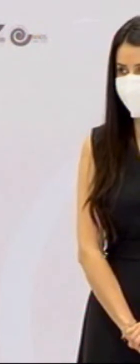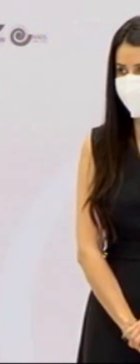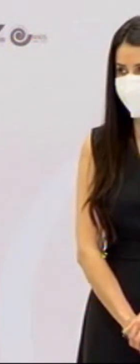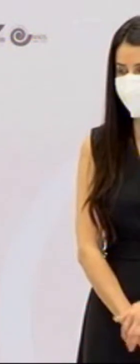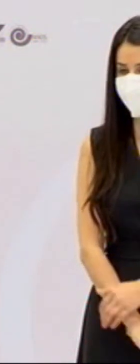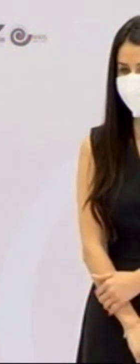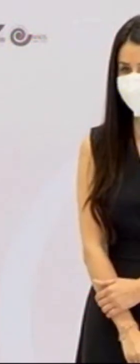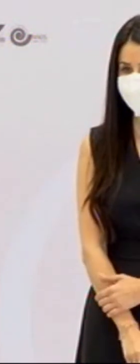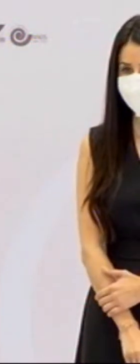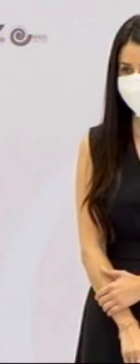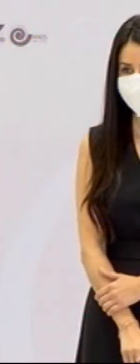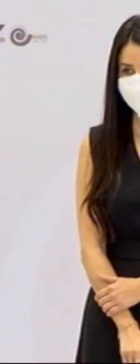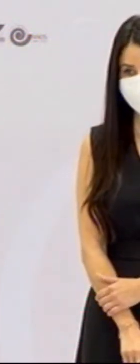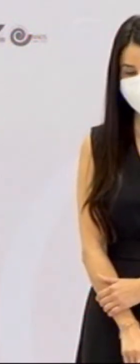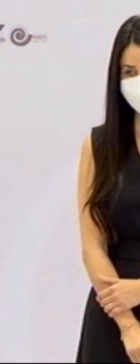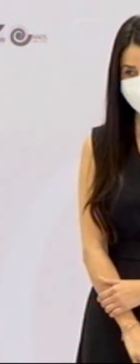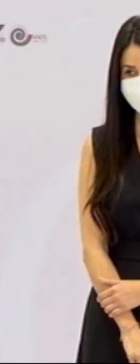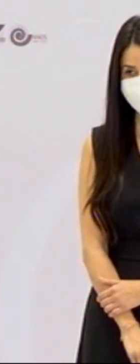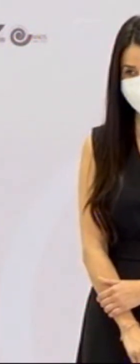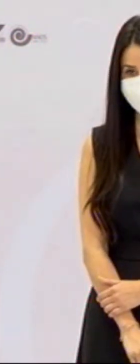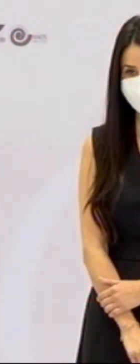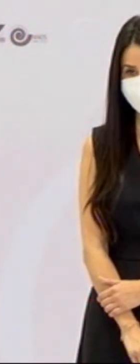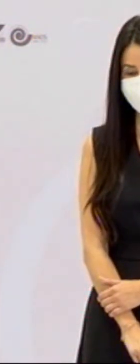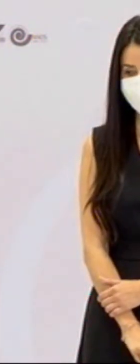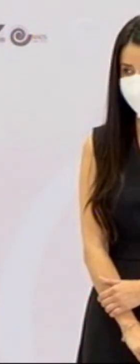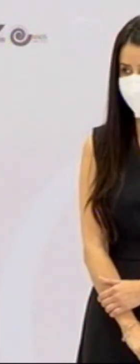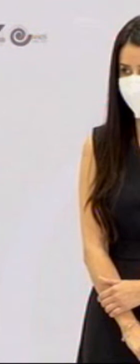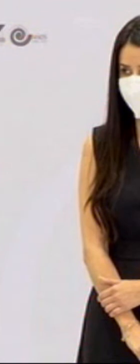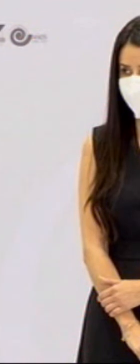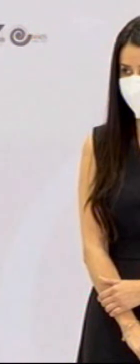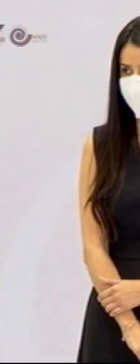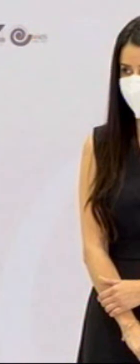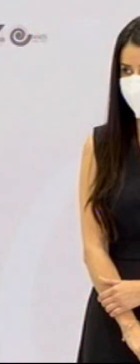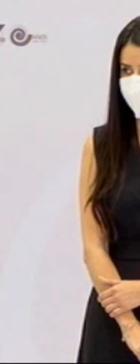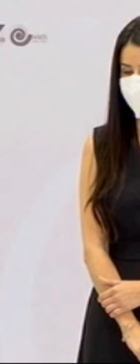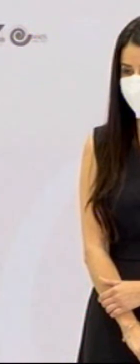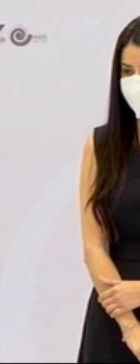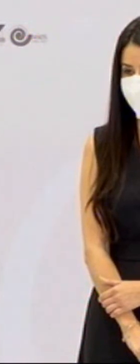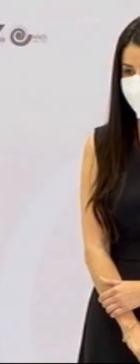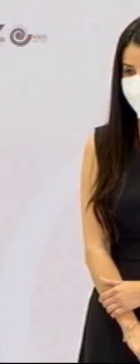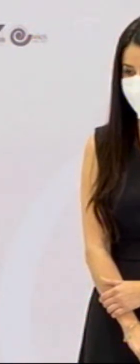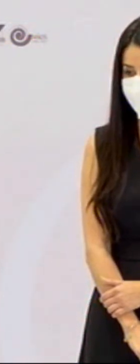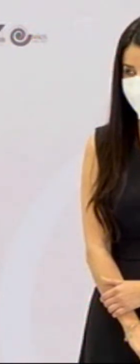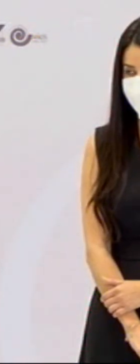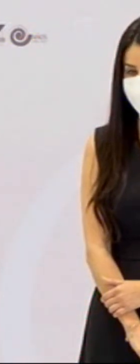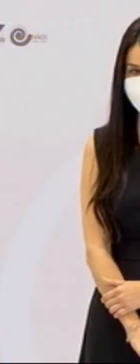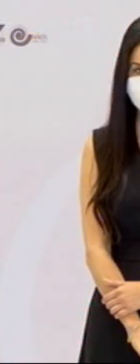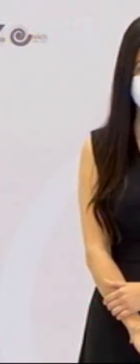no tendrán la posibilidad de presumir de datos tan negativos. Es verdad que ahora con la pandemia se